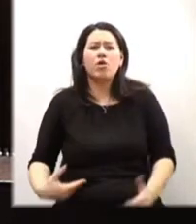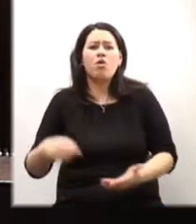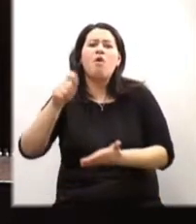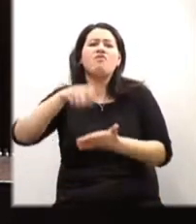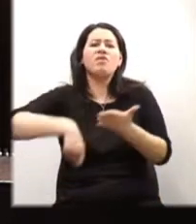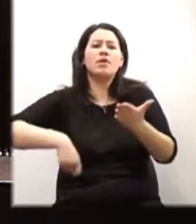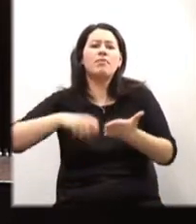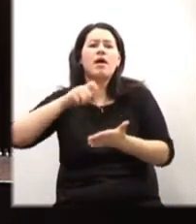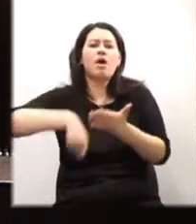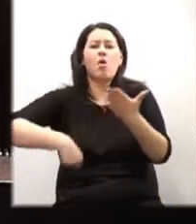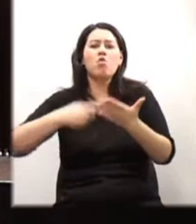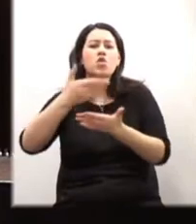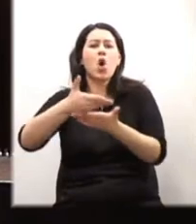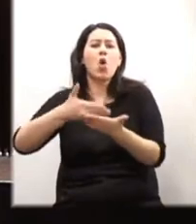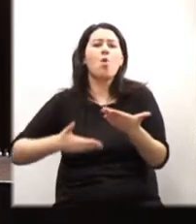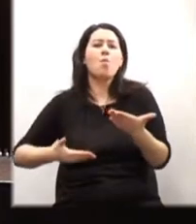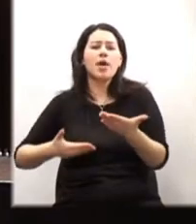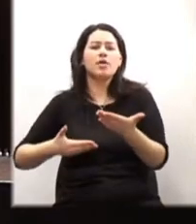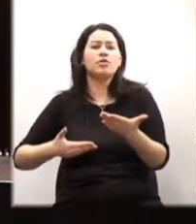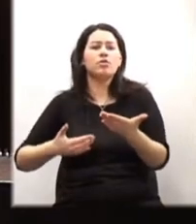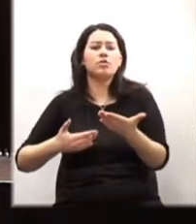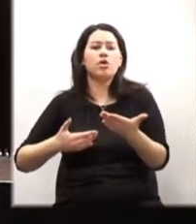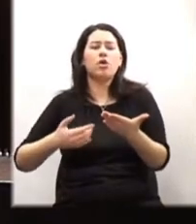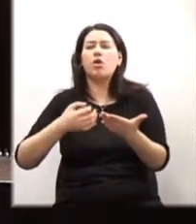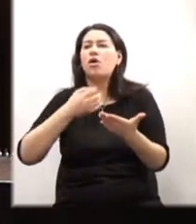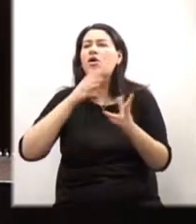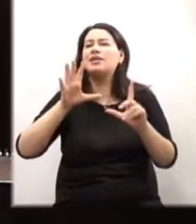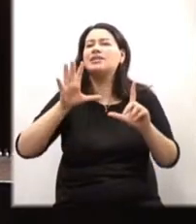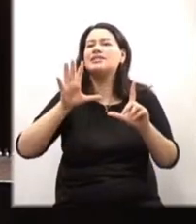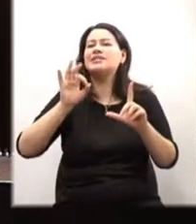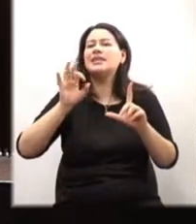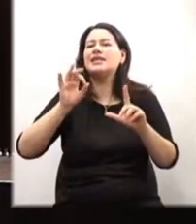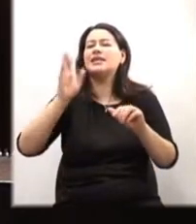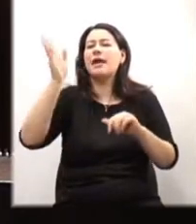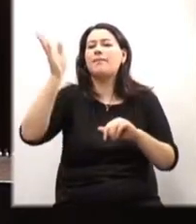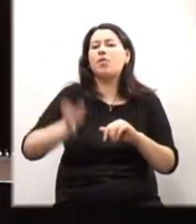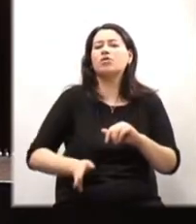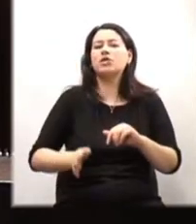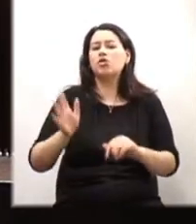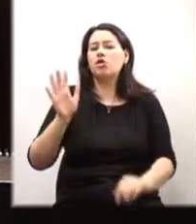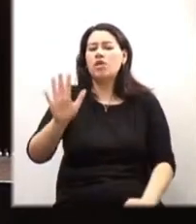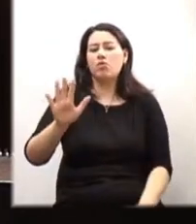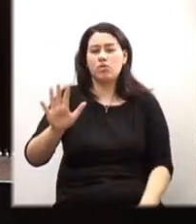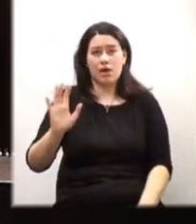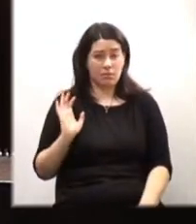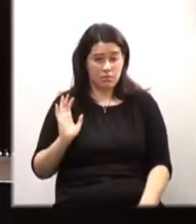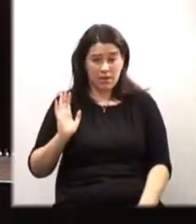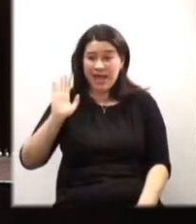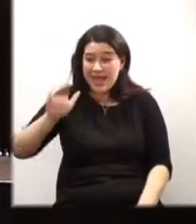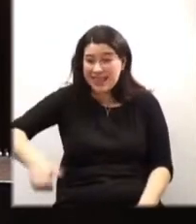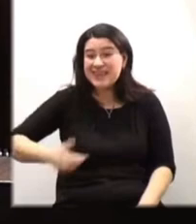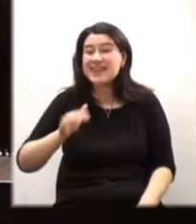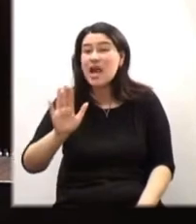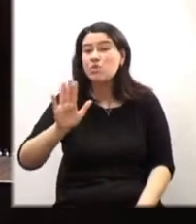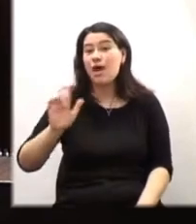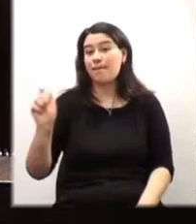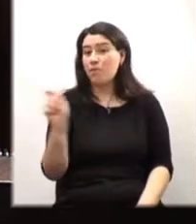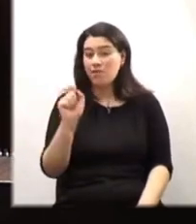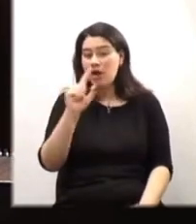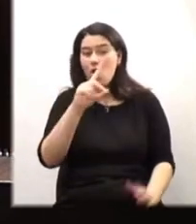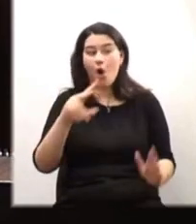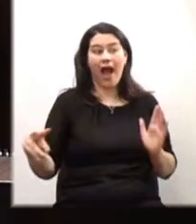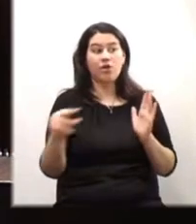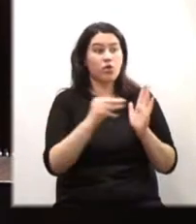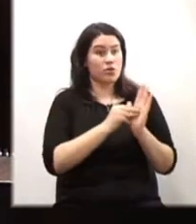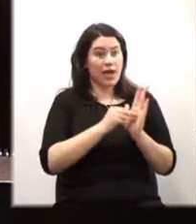firma un documento irrevocable por el 70% de esa deuda. O sea, eso es deuda pública que no está registrada